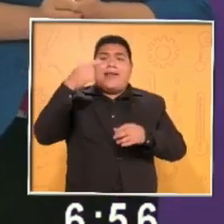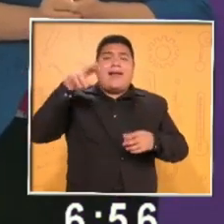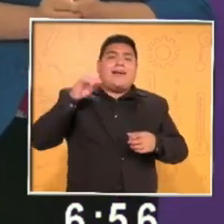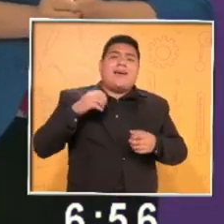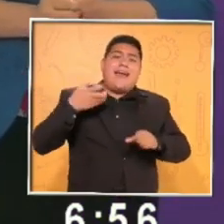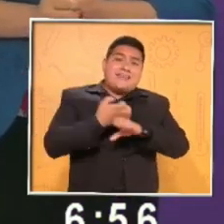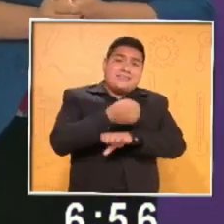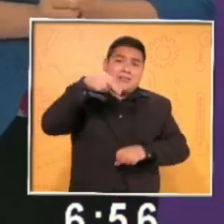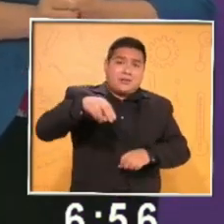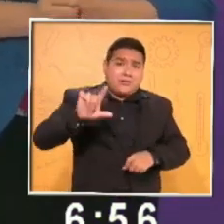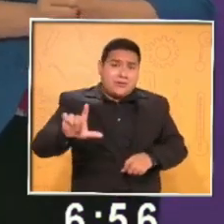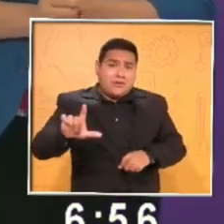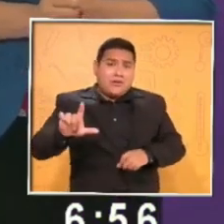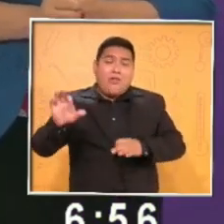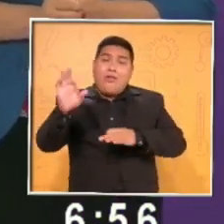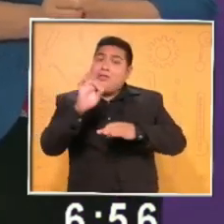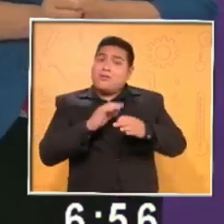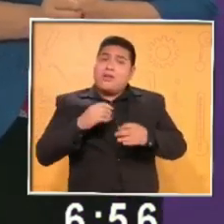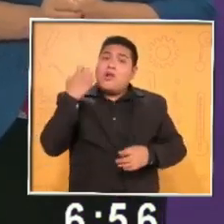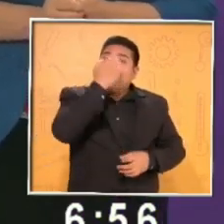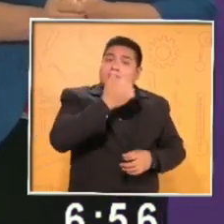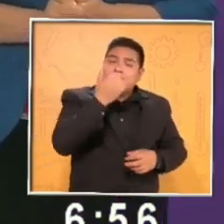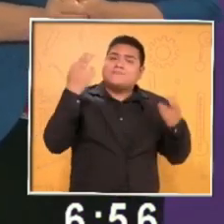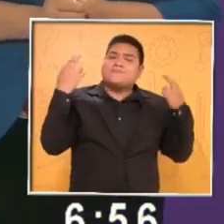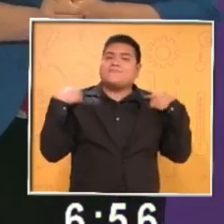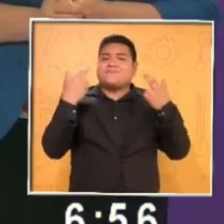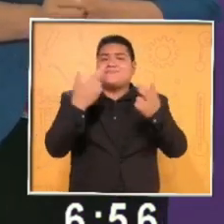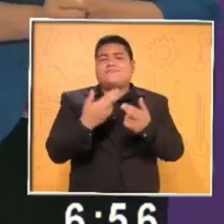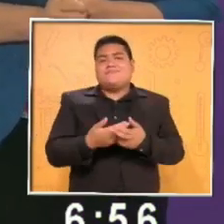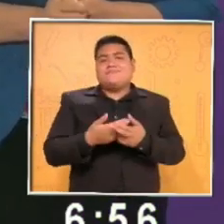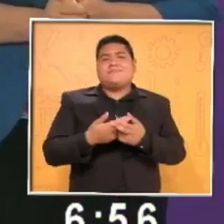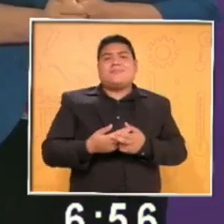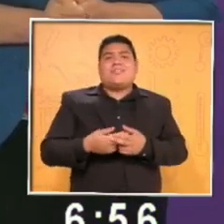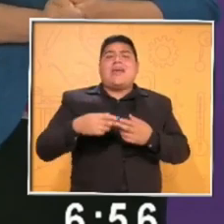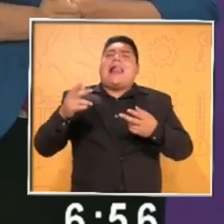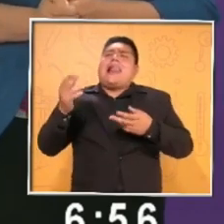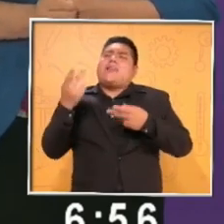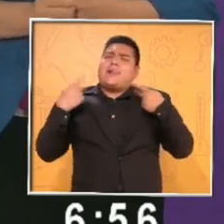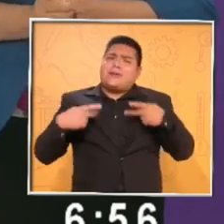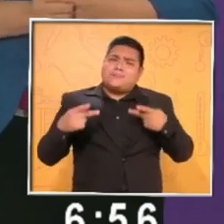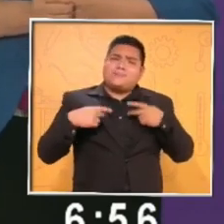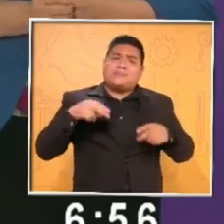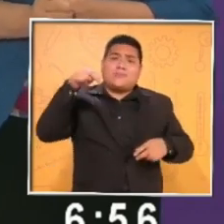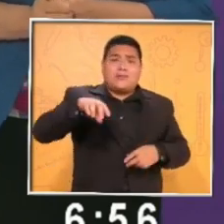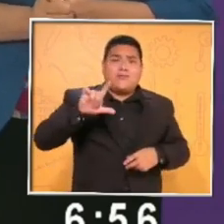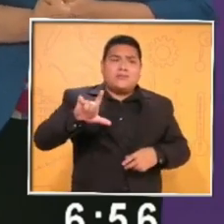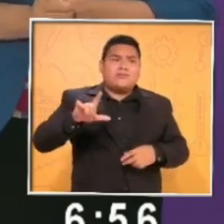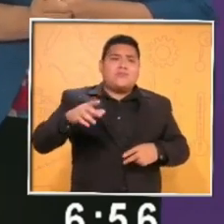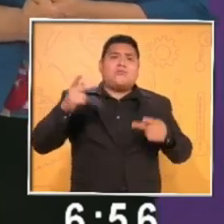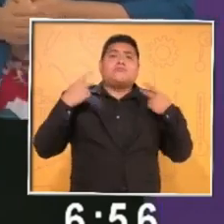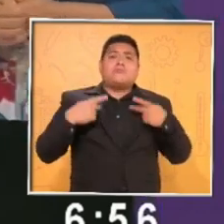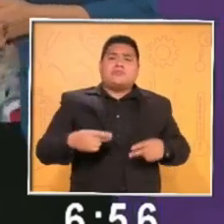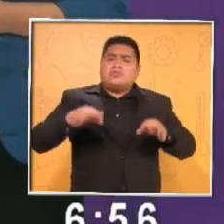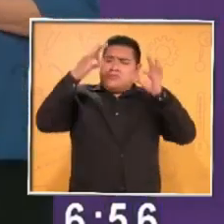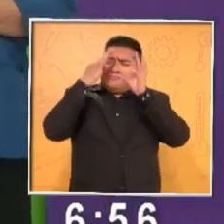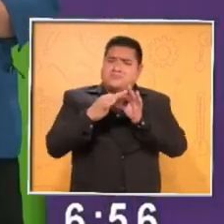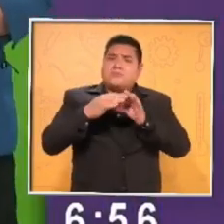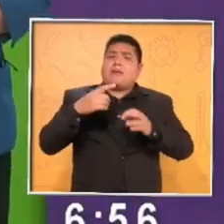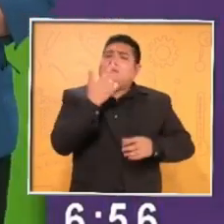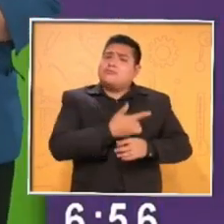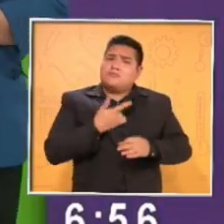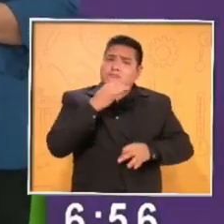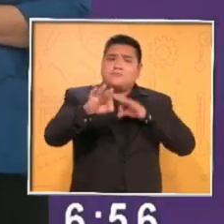Nuevo León. Los alumnos, los maestros, la gente de Nuevo León, somos gente responsable, gente